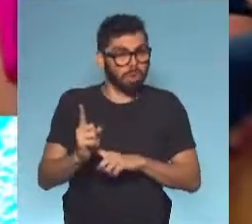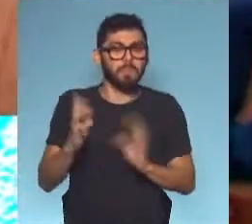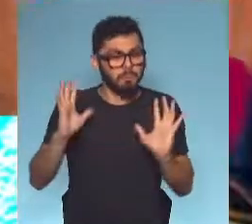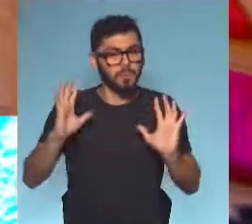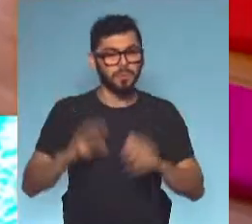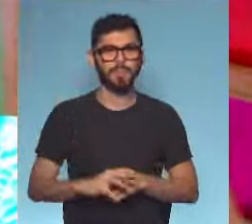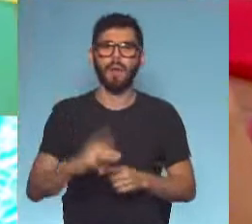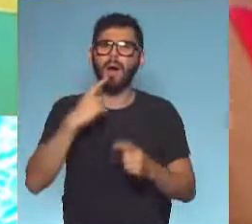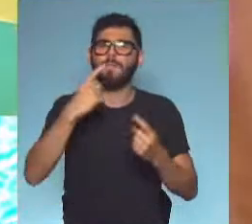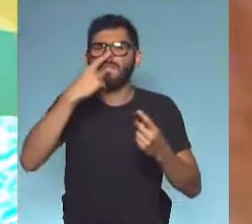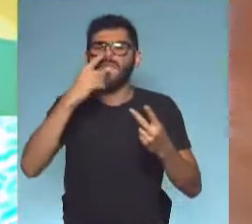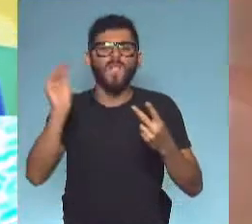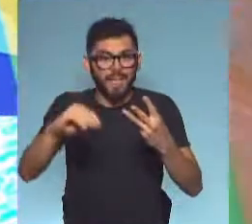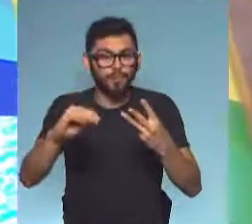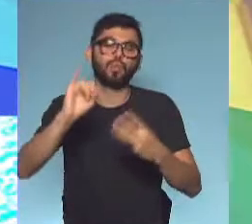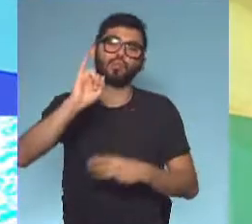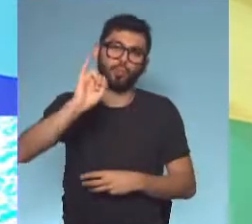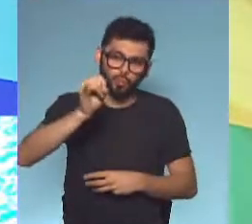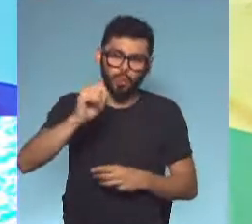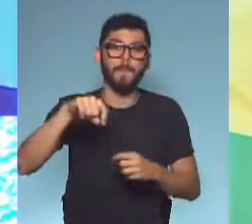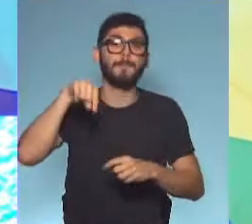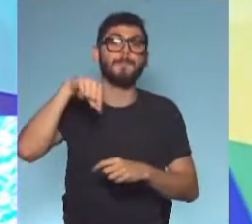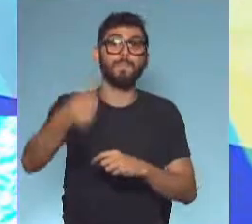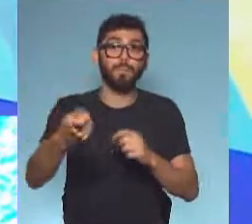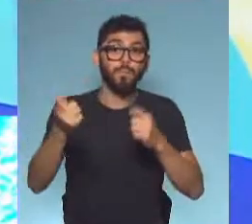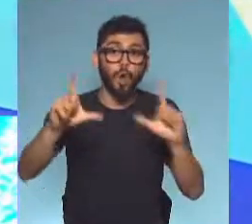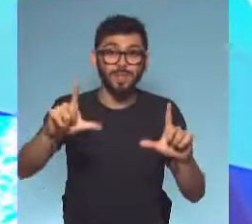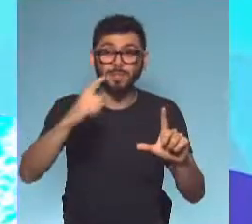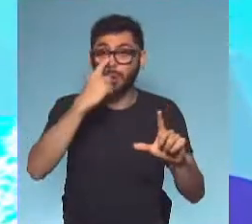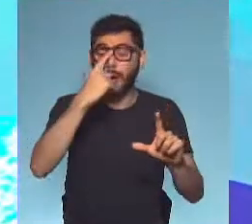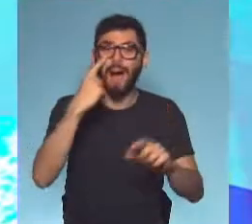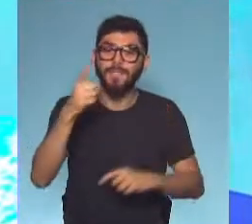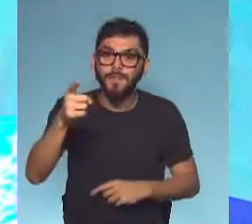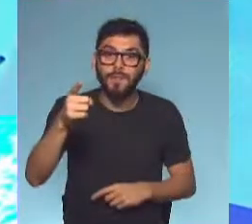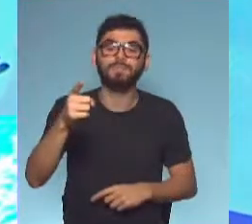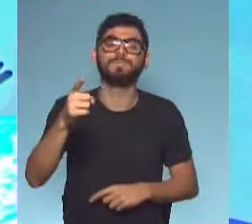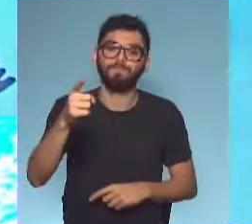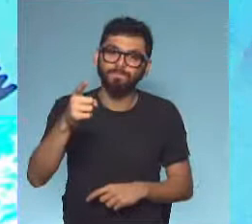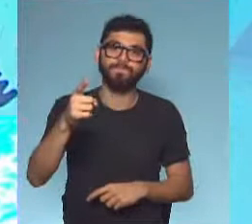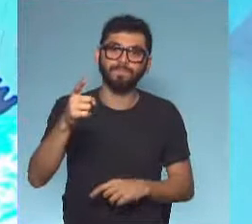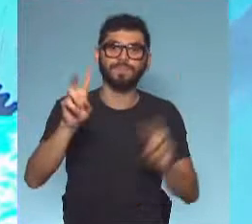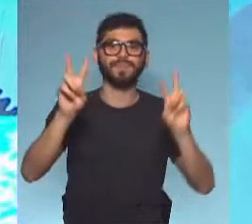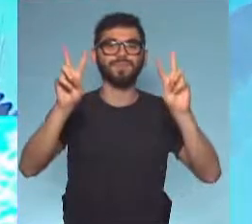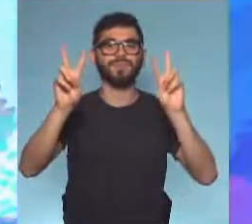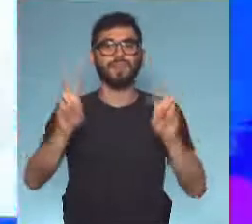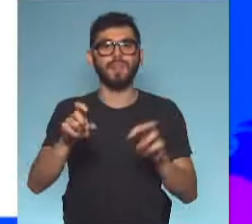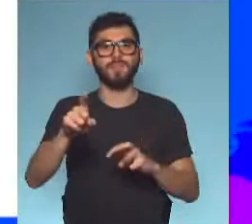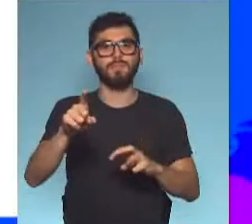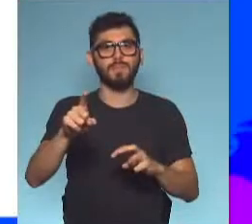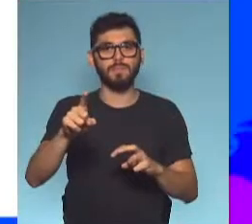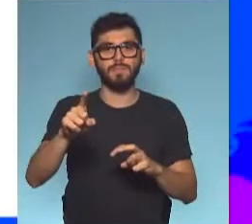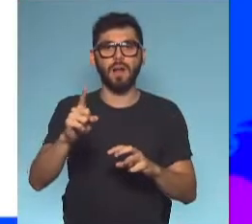mitos, porque tenés más. Sigamos con el próximo, a ver qué se viene. Bueno, el tema de